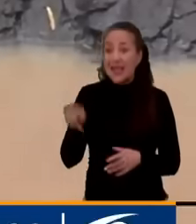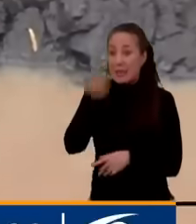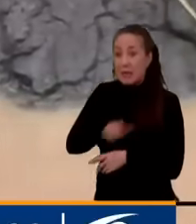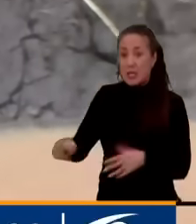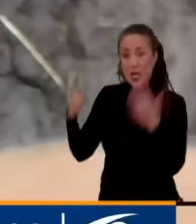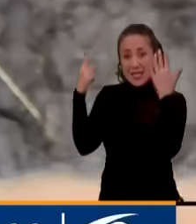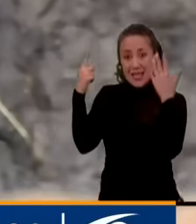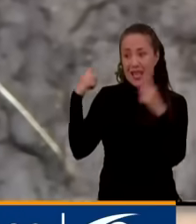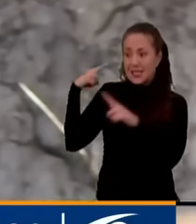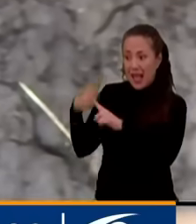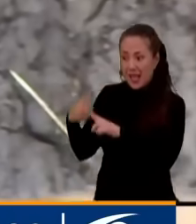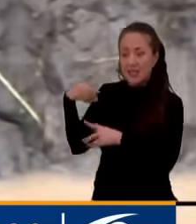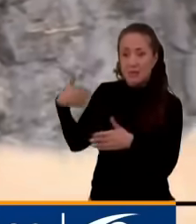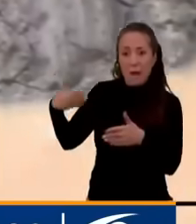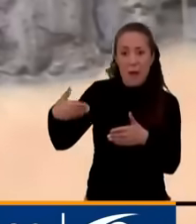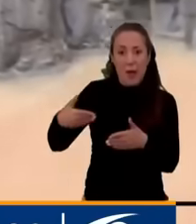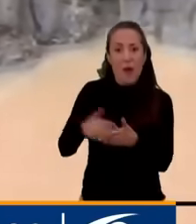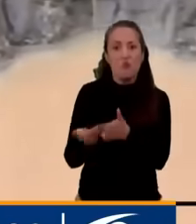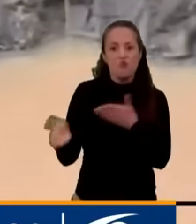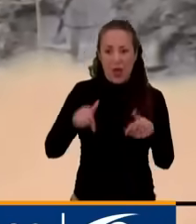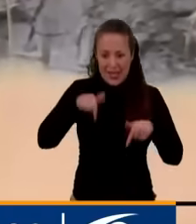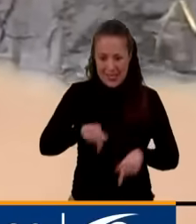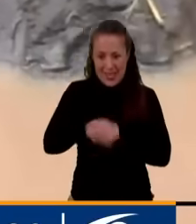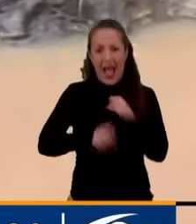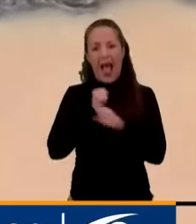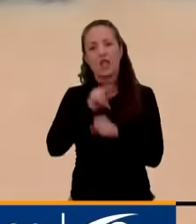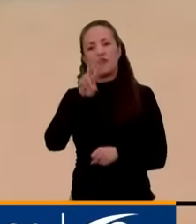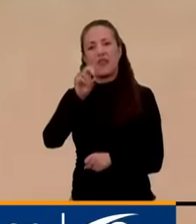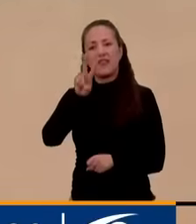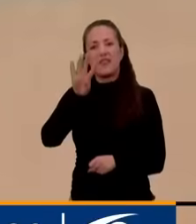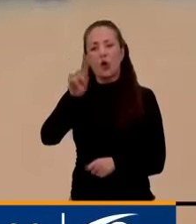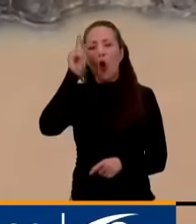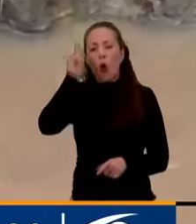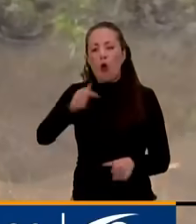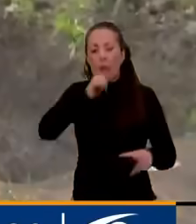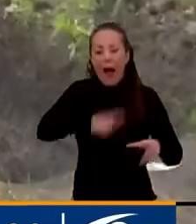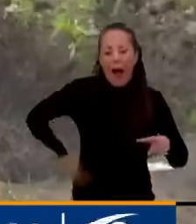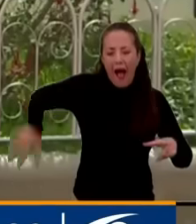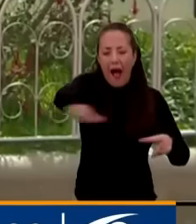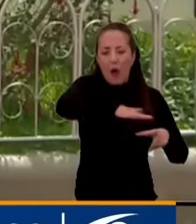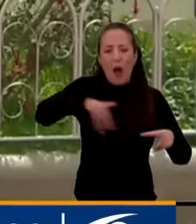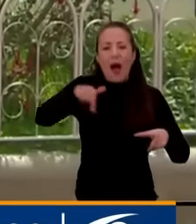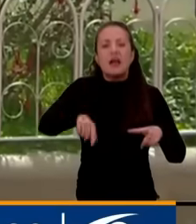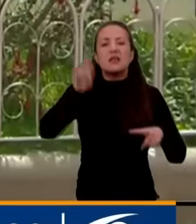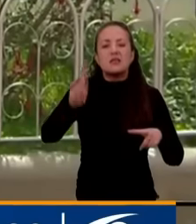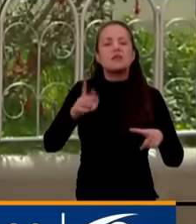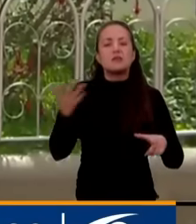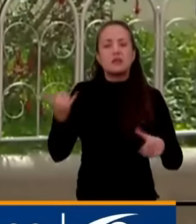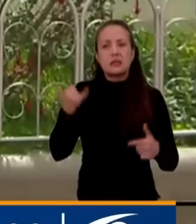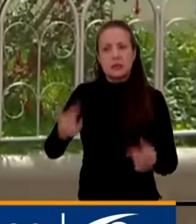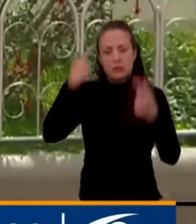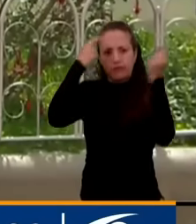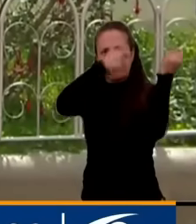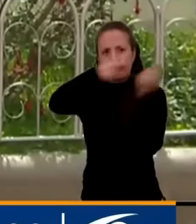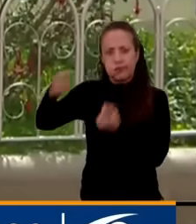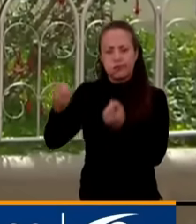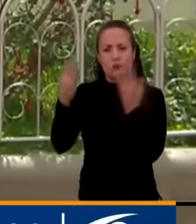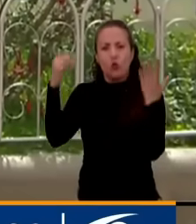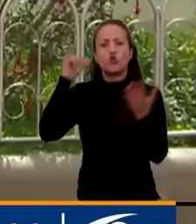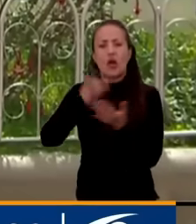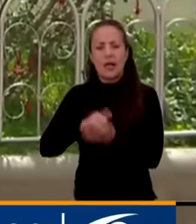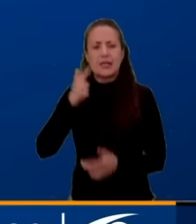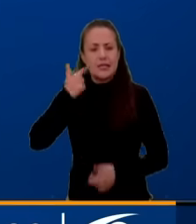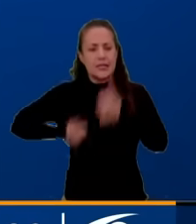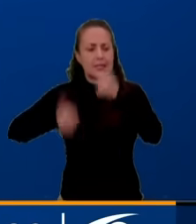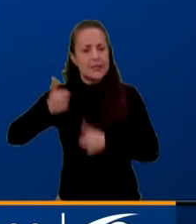perdido la vida en el 2024 en medio de estos reservorios es la cifra que preocupa hoy a las autoridades por eso han anunciado que van